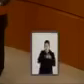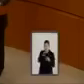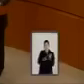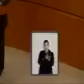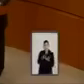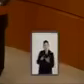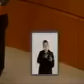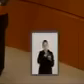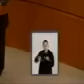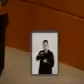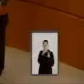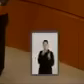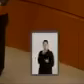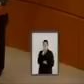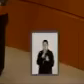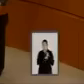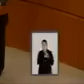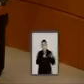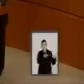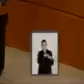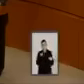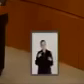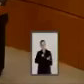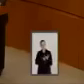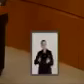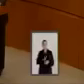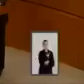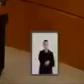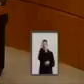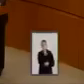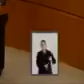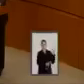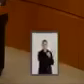los que dicen que son terroristas, dicen que habla un maestro frente a grupo. Está hablando uno.